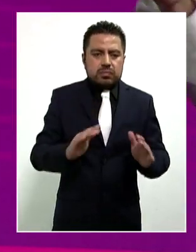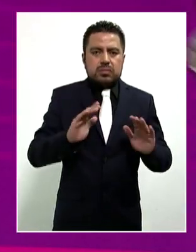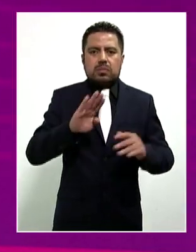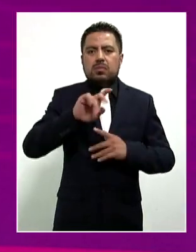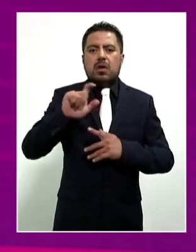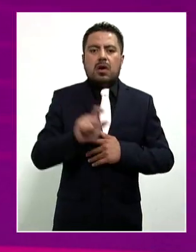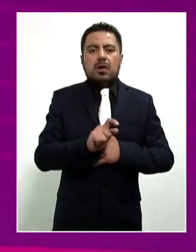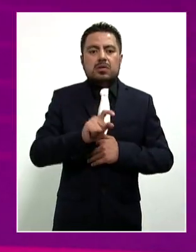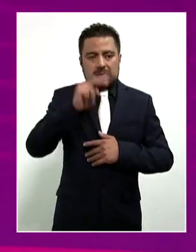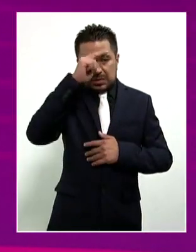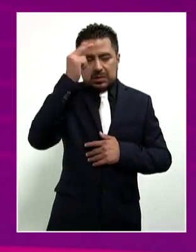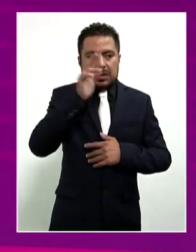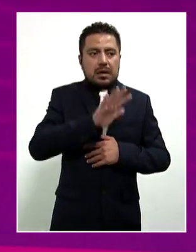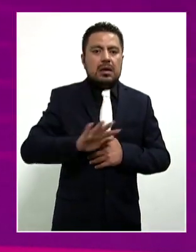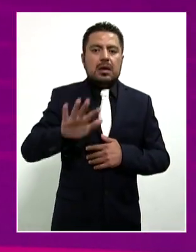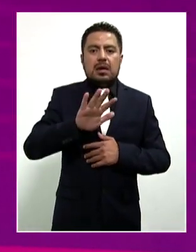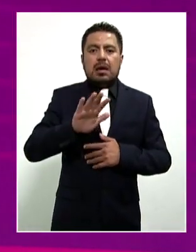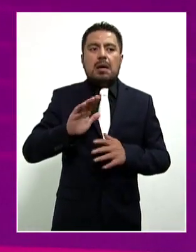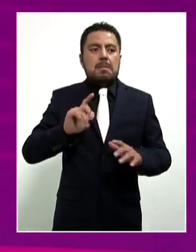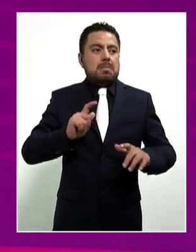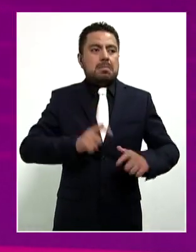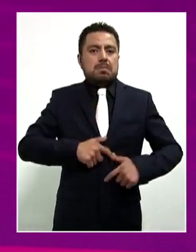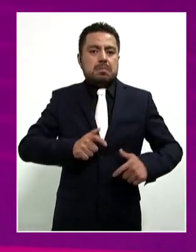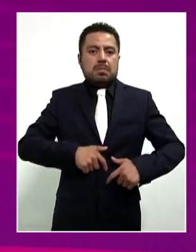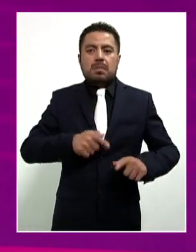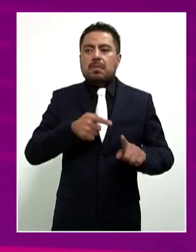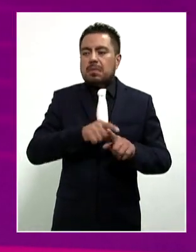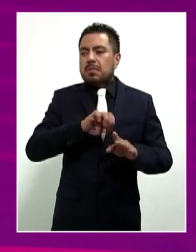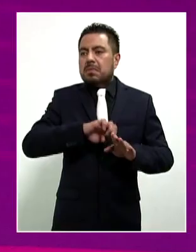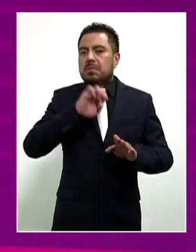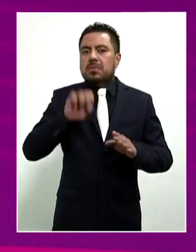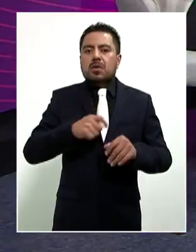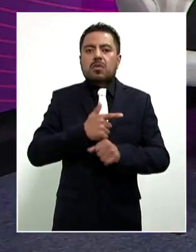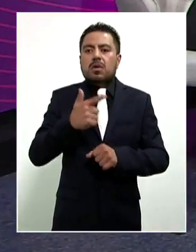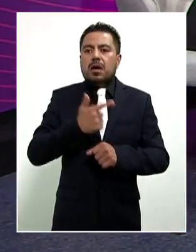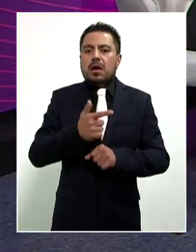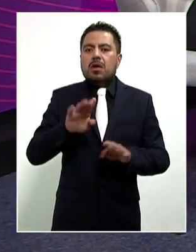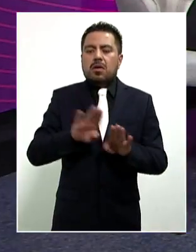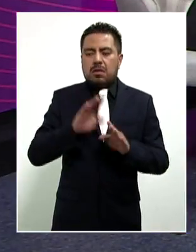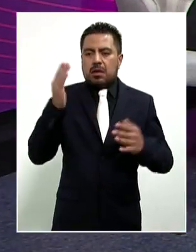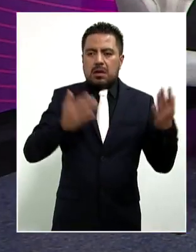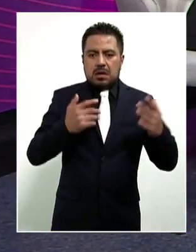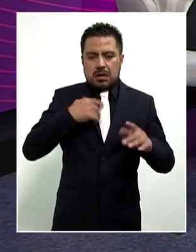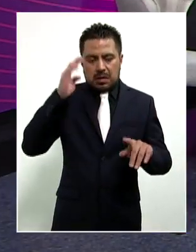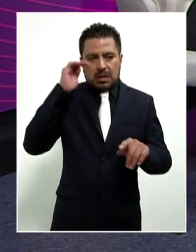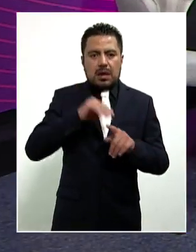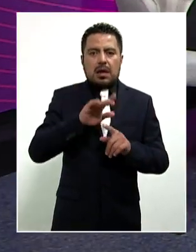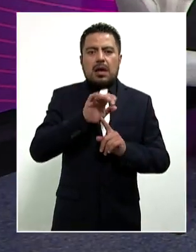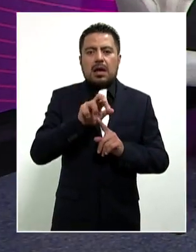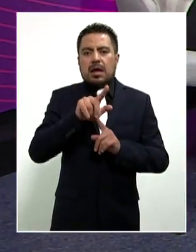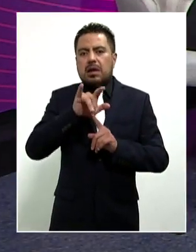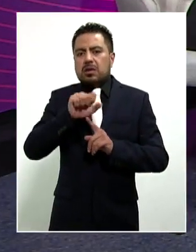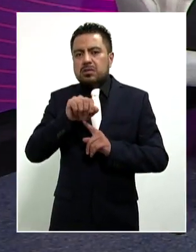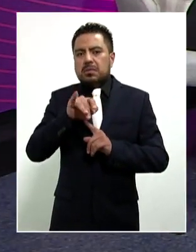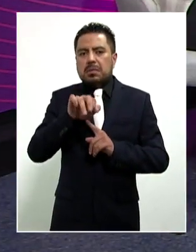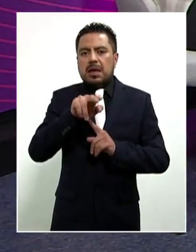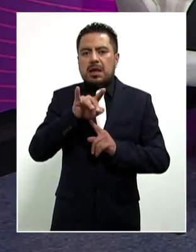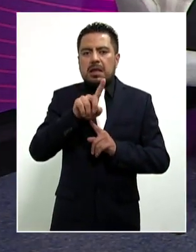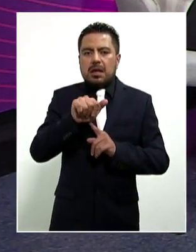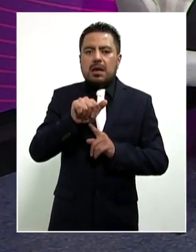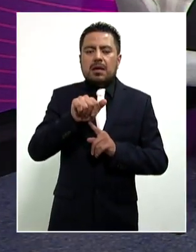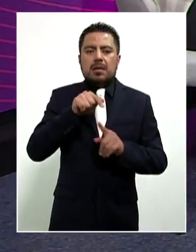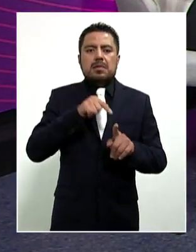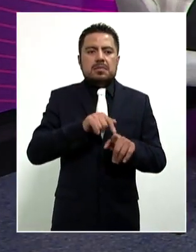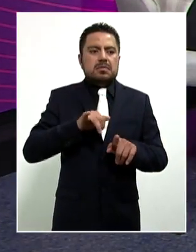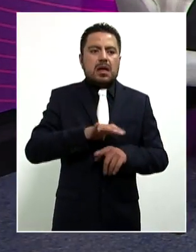luego se hacen campeones. Y como esto, bueno, pues tenemos muchos ejemplos guatemaltecos, se me viene a la cabeza Carlos Mérida y tenemos ahí una